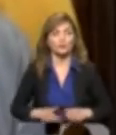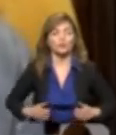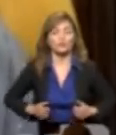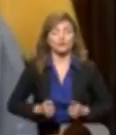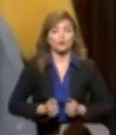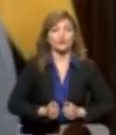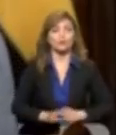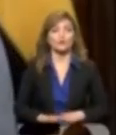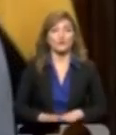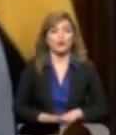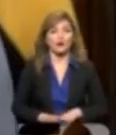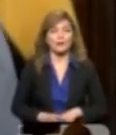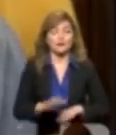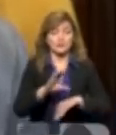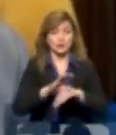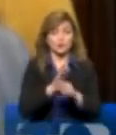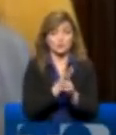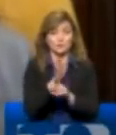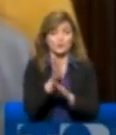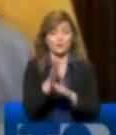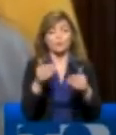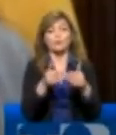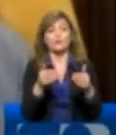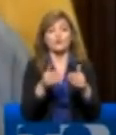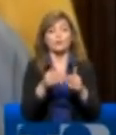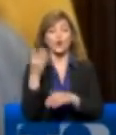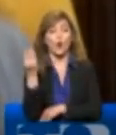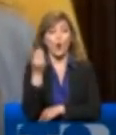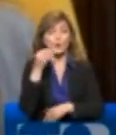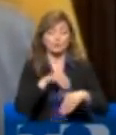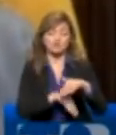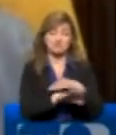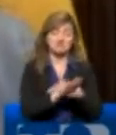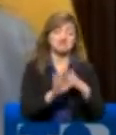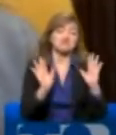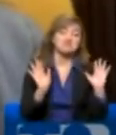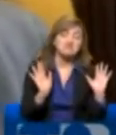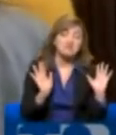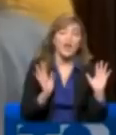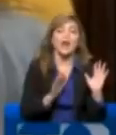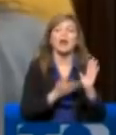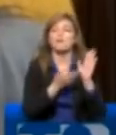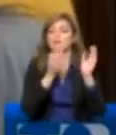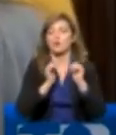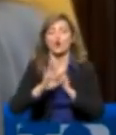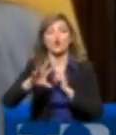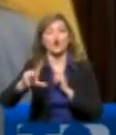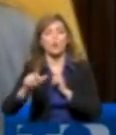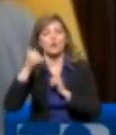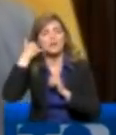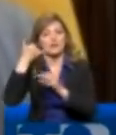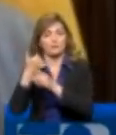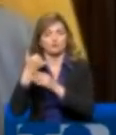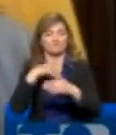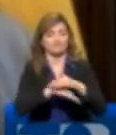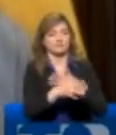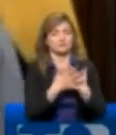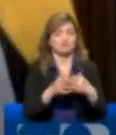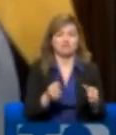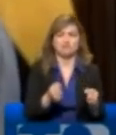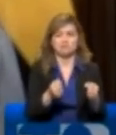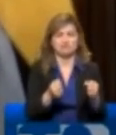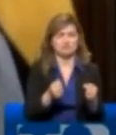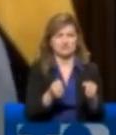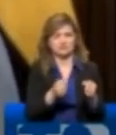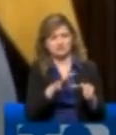de especialización del delito, porque aquel muchacho que entró por un delito menor, por un robo de un teléfono, mañana